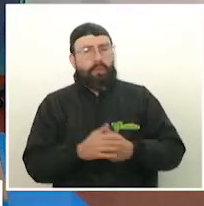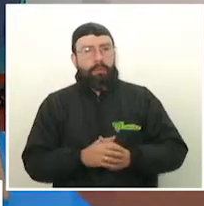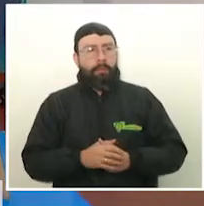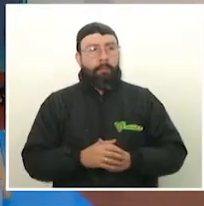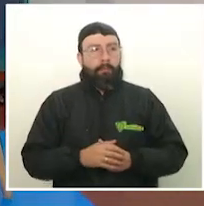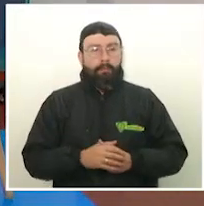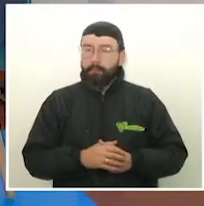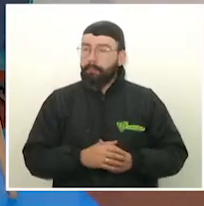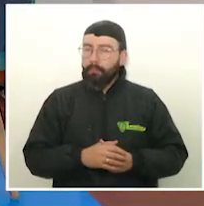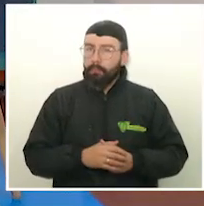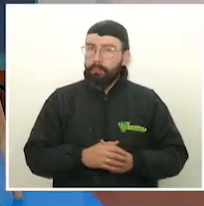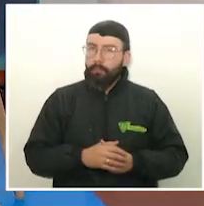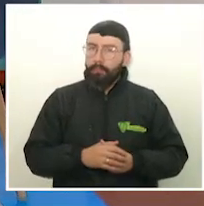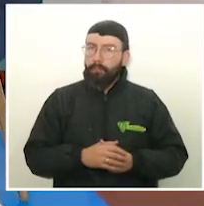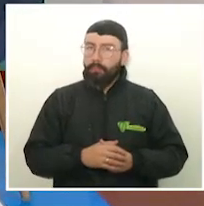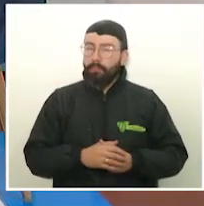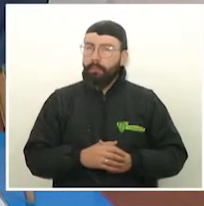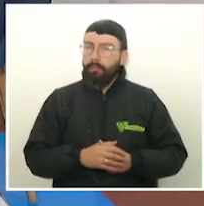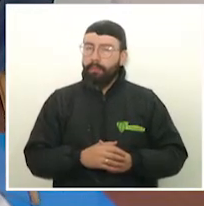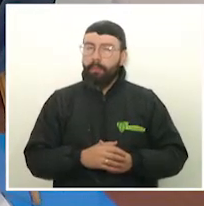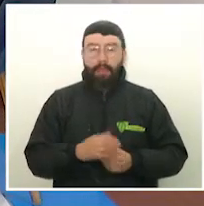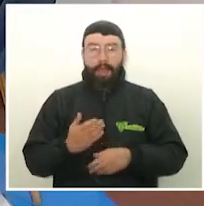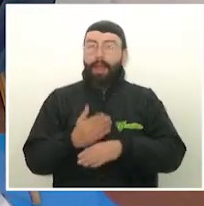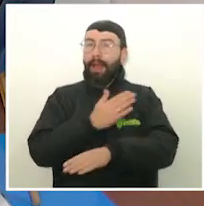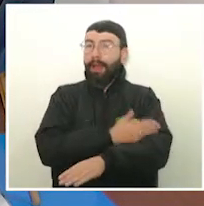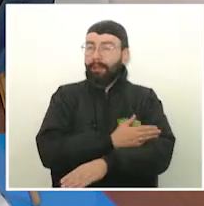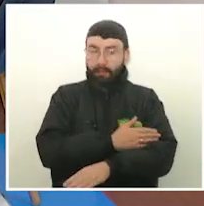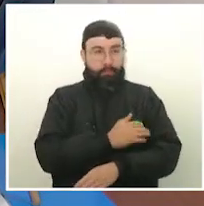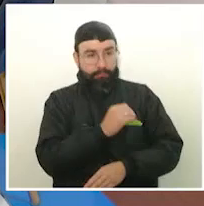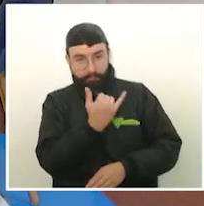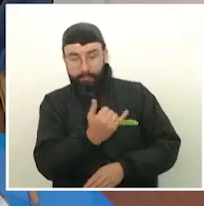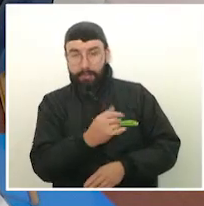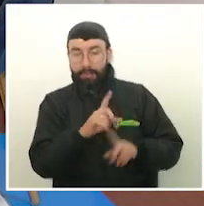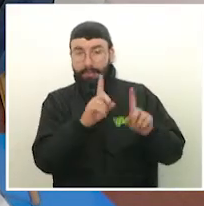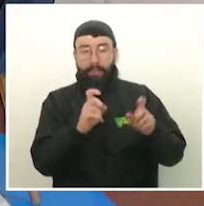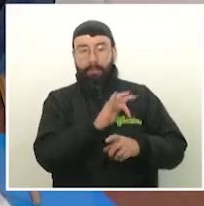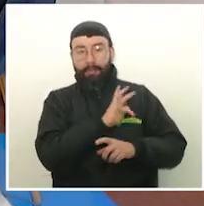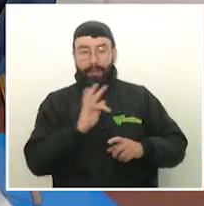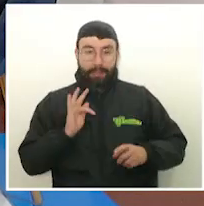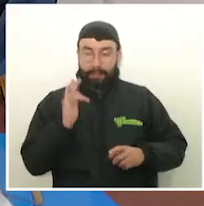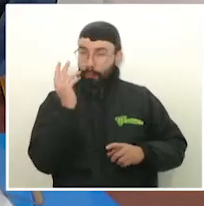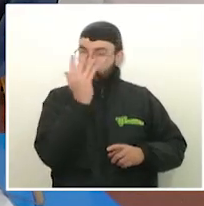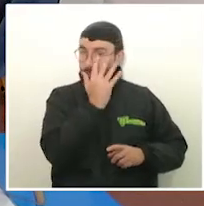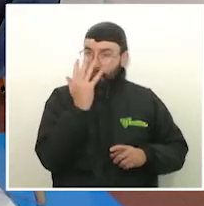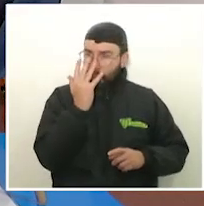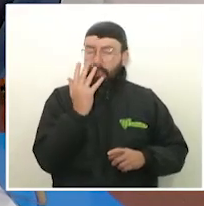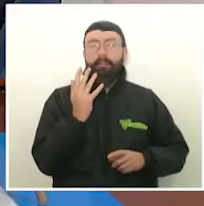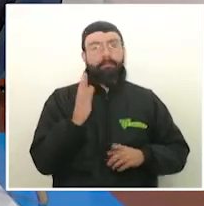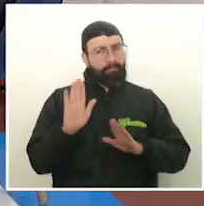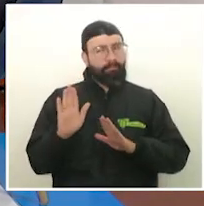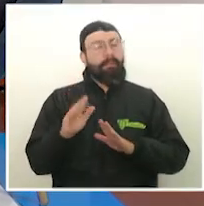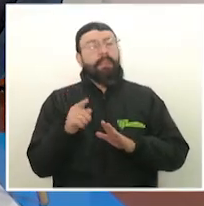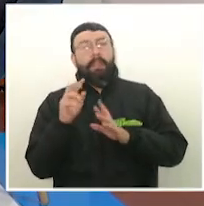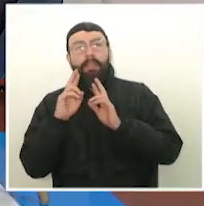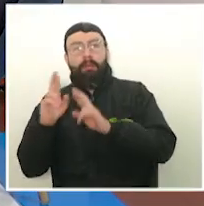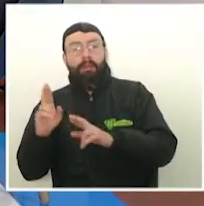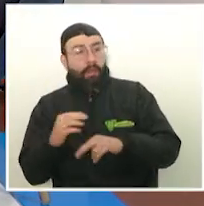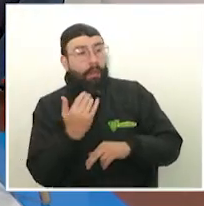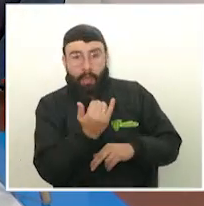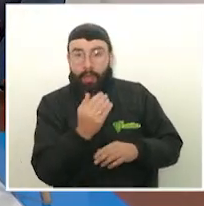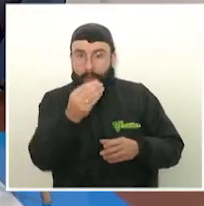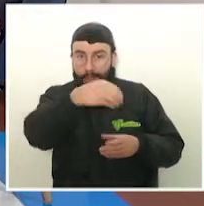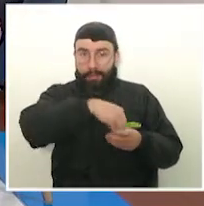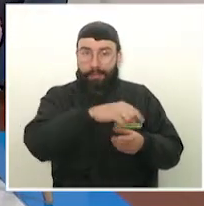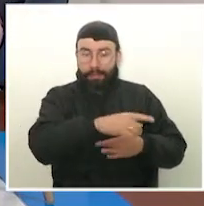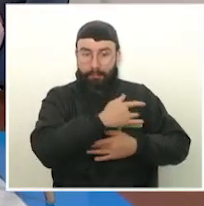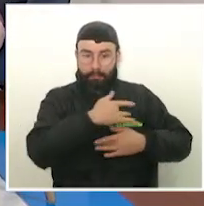Bueno, yo quiero ampliar un poquito lo de Franklin para tu respuesta, porque una de las cosas que hemos insistido nosotros en nuestra práctica médica en los parques de la salud con todo